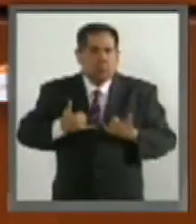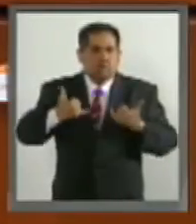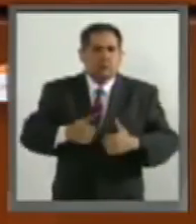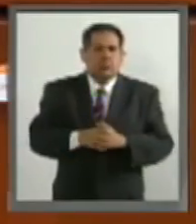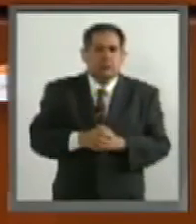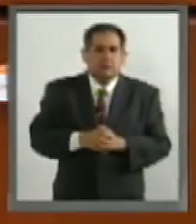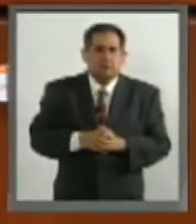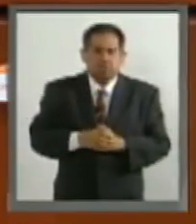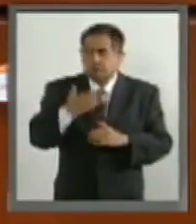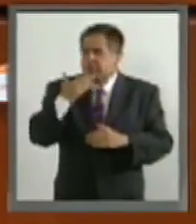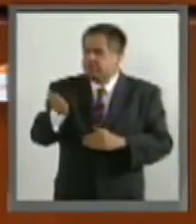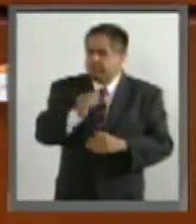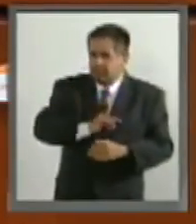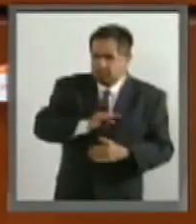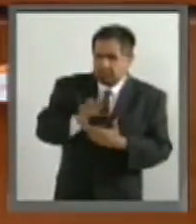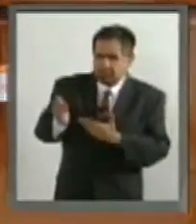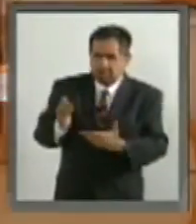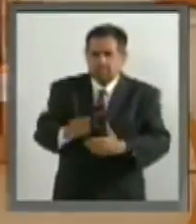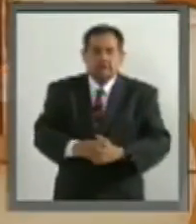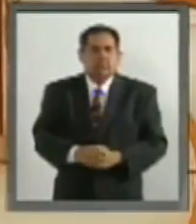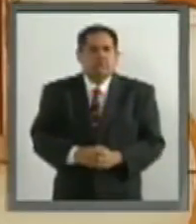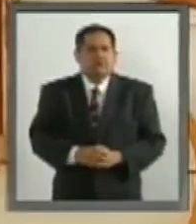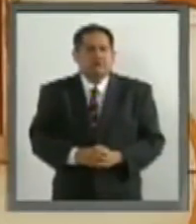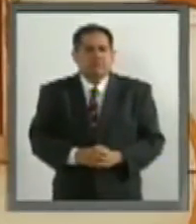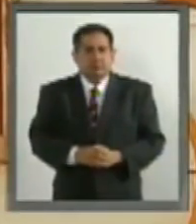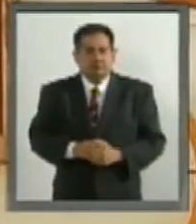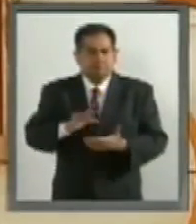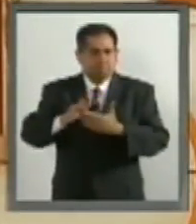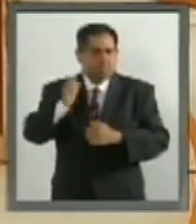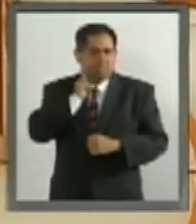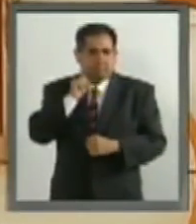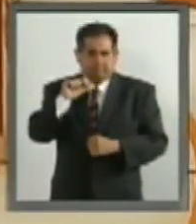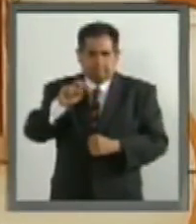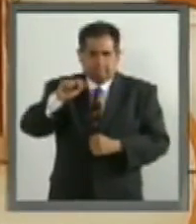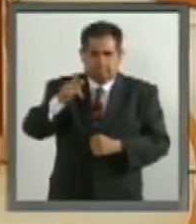Muy bien, felicidades. Gracias, muchas gracias, senadora Angélica de la Peña. Tiene luz.